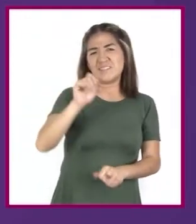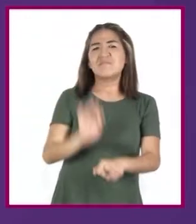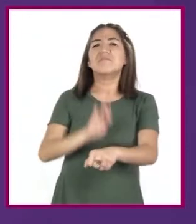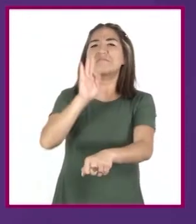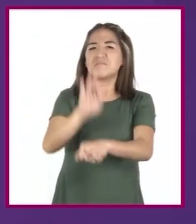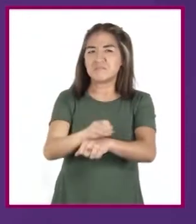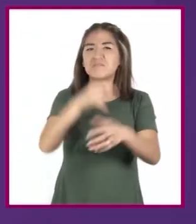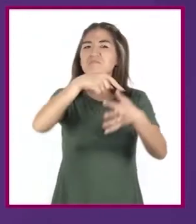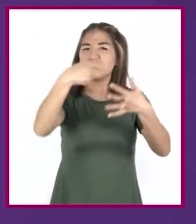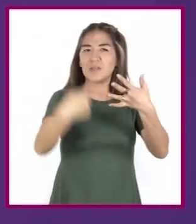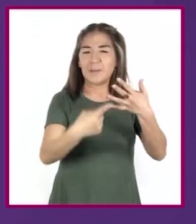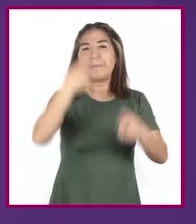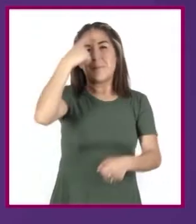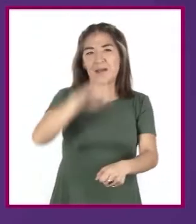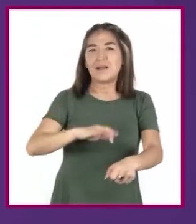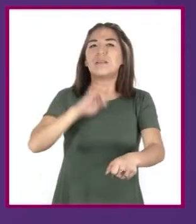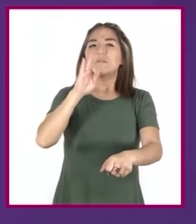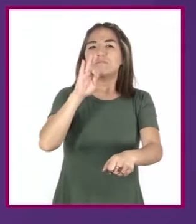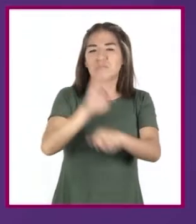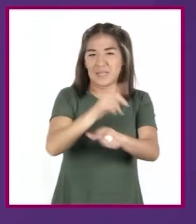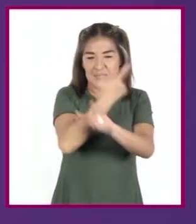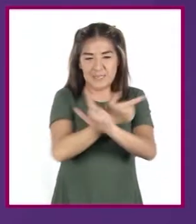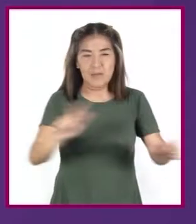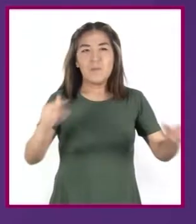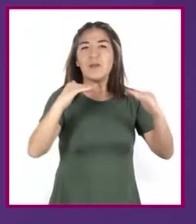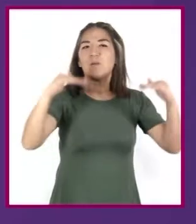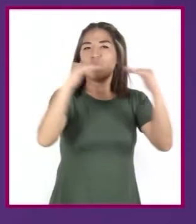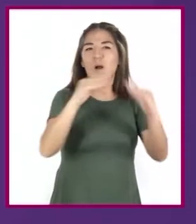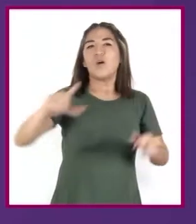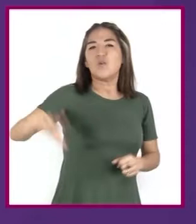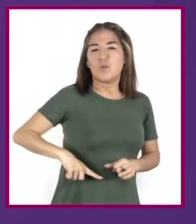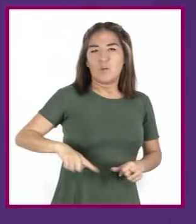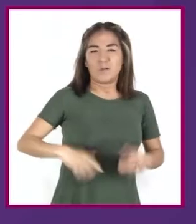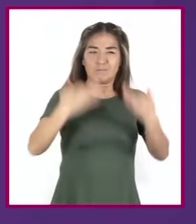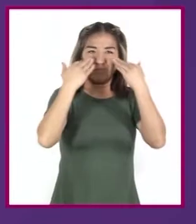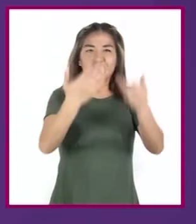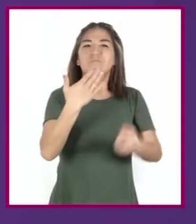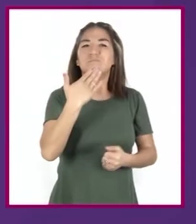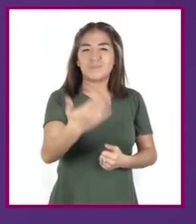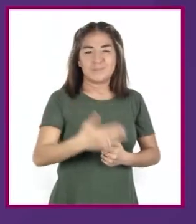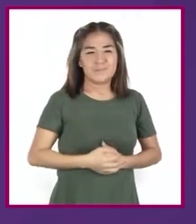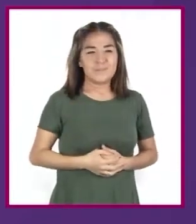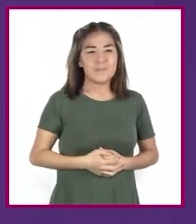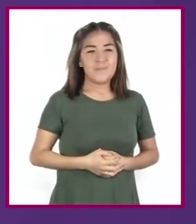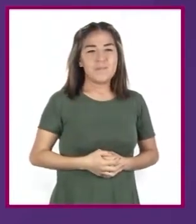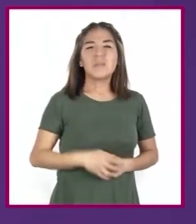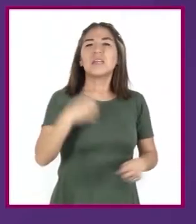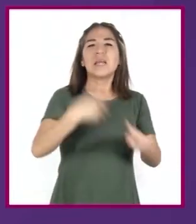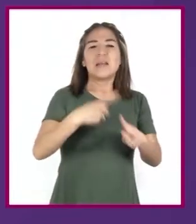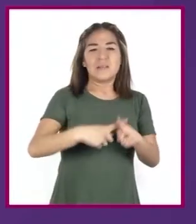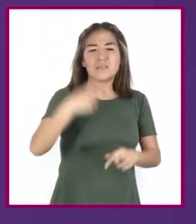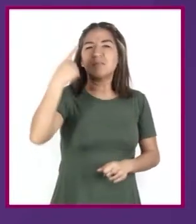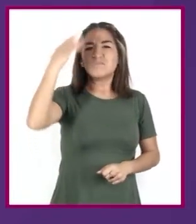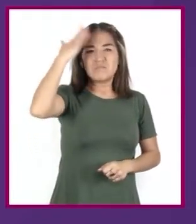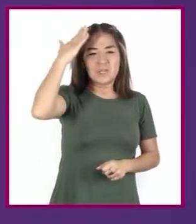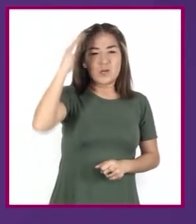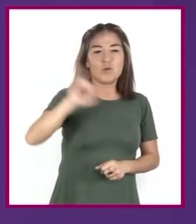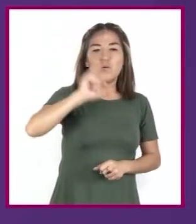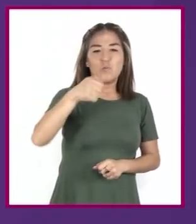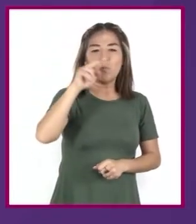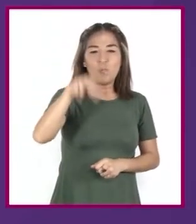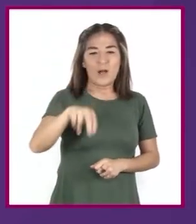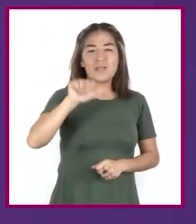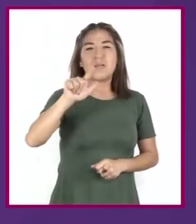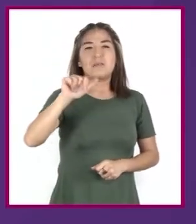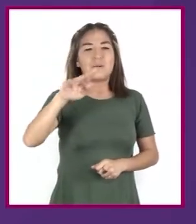otras cosas, la libertad, la igualdad y el gobierno representativo. Dirigido por Juan Álvarez e Ignacio